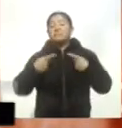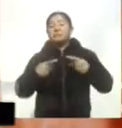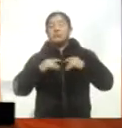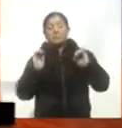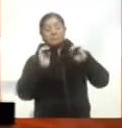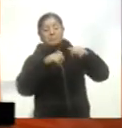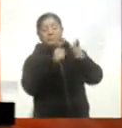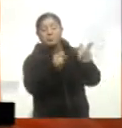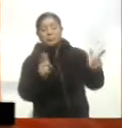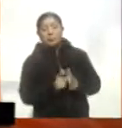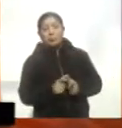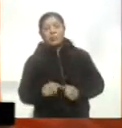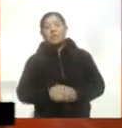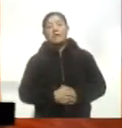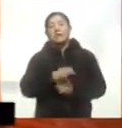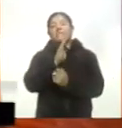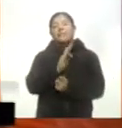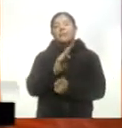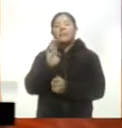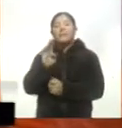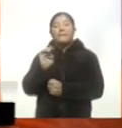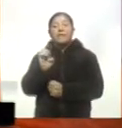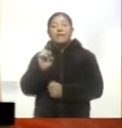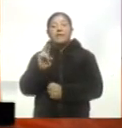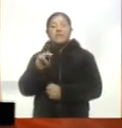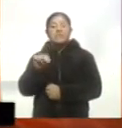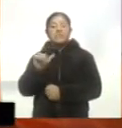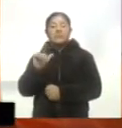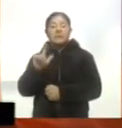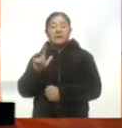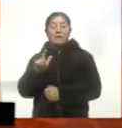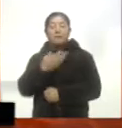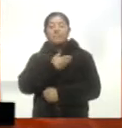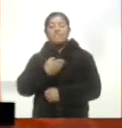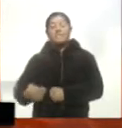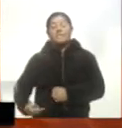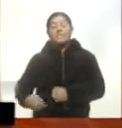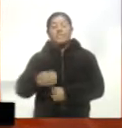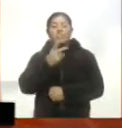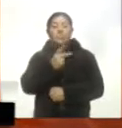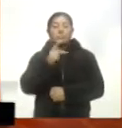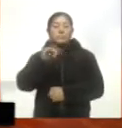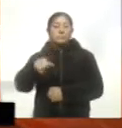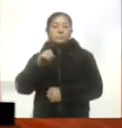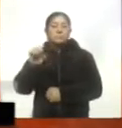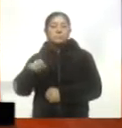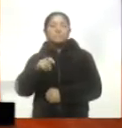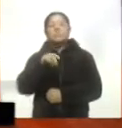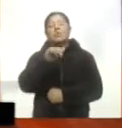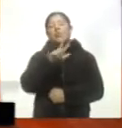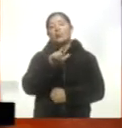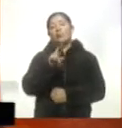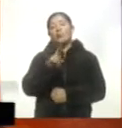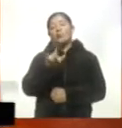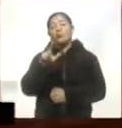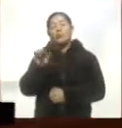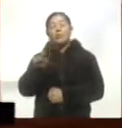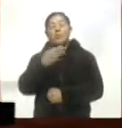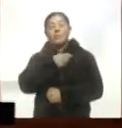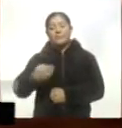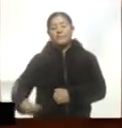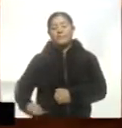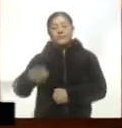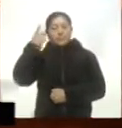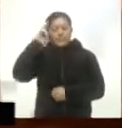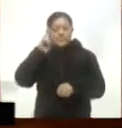CIPINA Tlaxcala son Fernando Bernal, presidente del Poder Judicial del Estado; María de Lourdes Montiel, presidenta de la Mesa Directiva